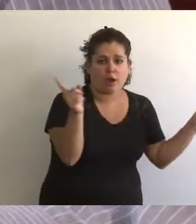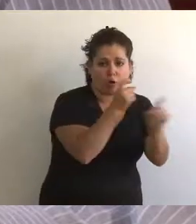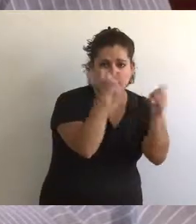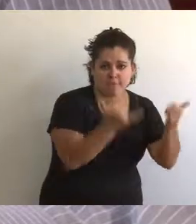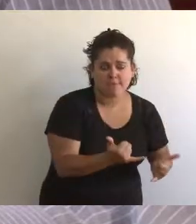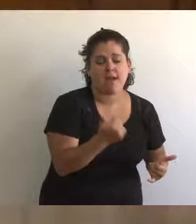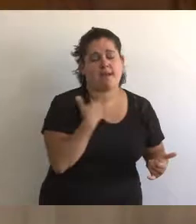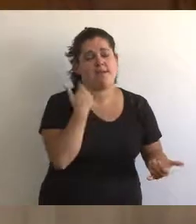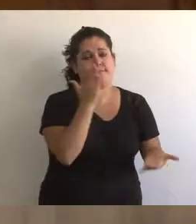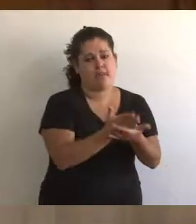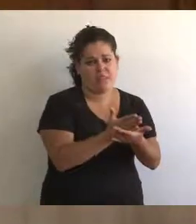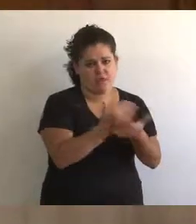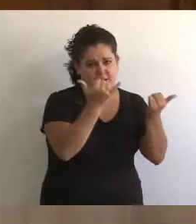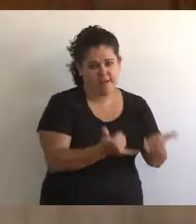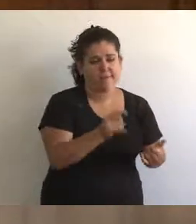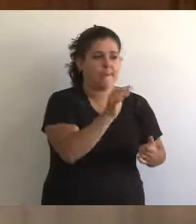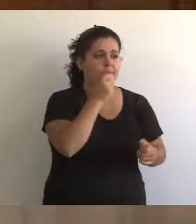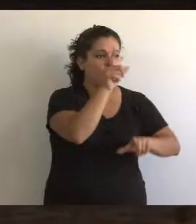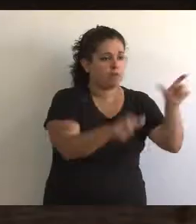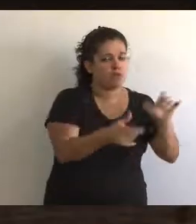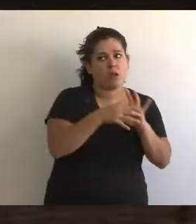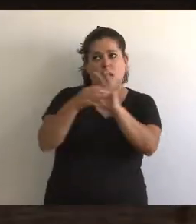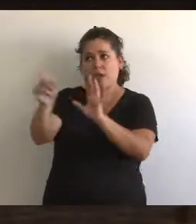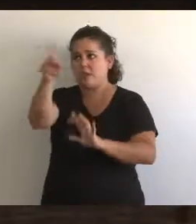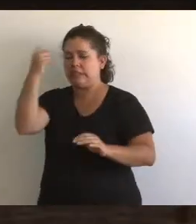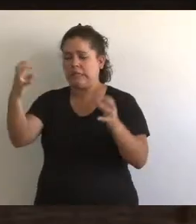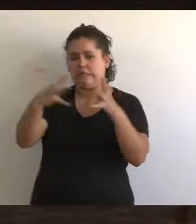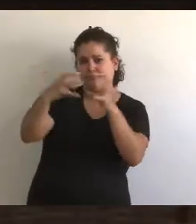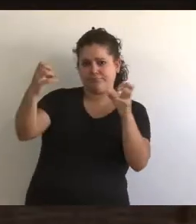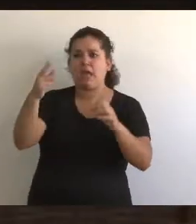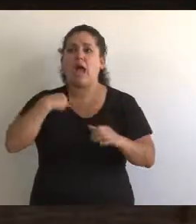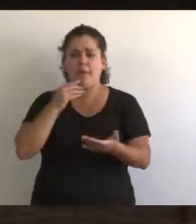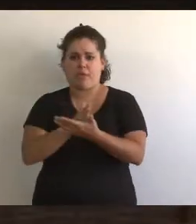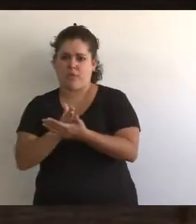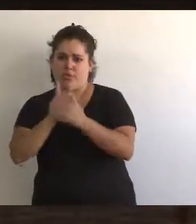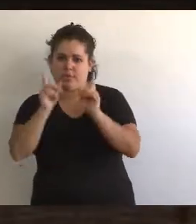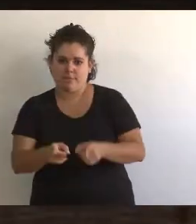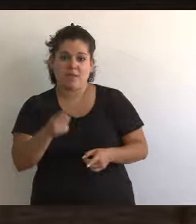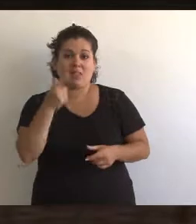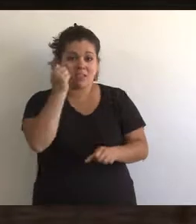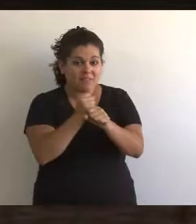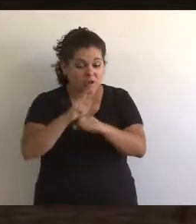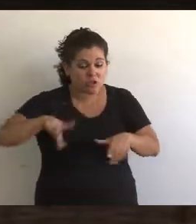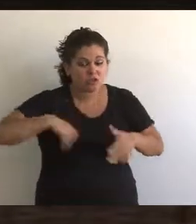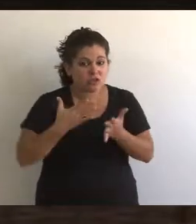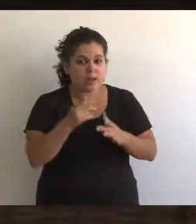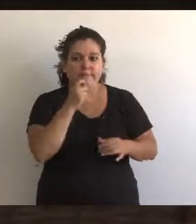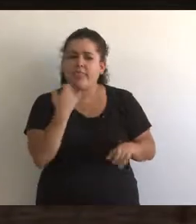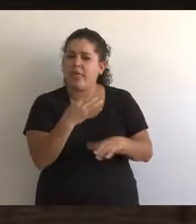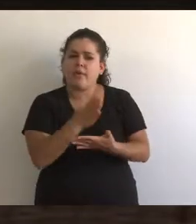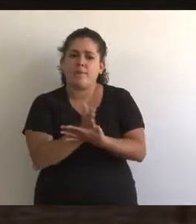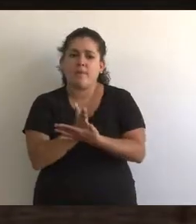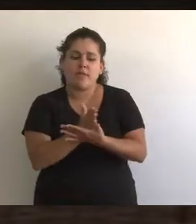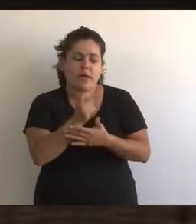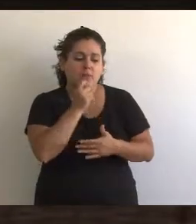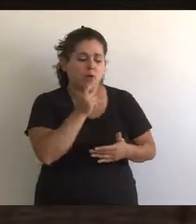las organizaciones sociales con el Estado, de la institución educativa. Un trabajador social tiene que mediar entre el